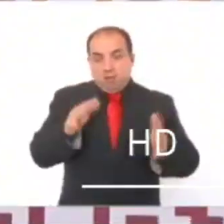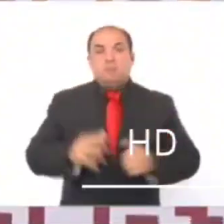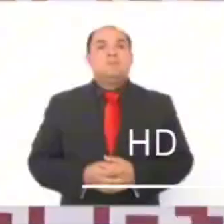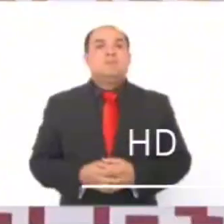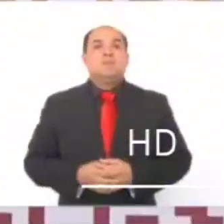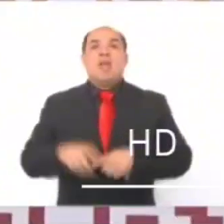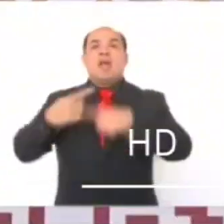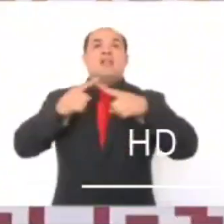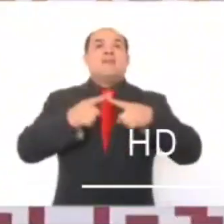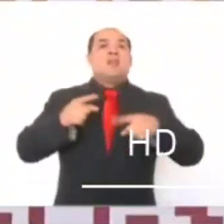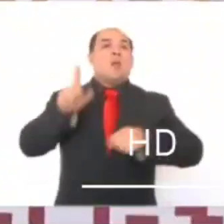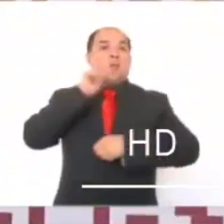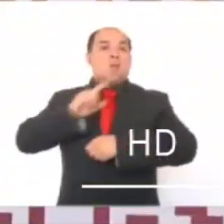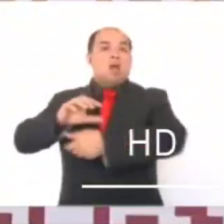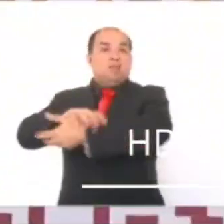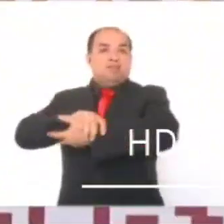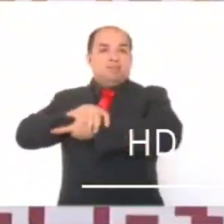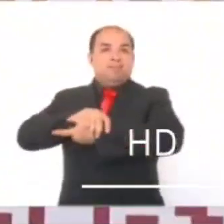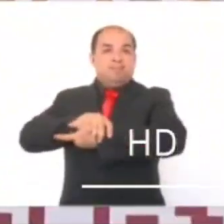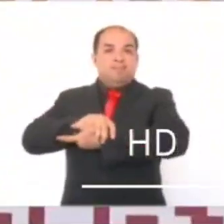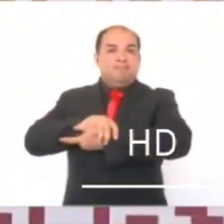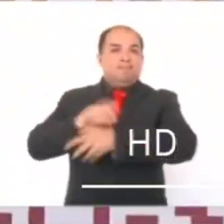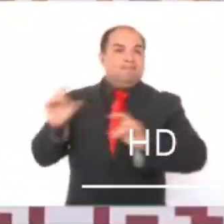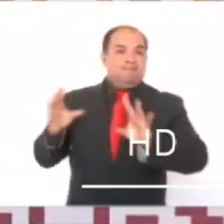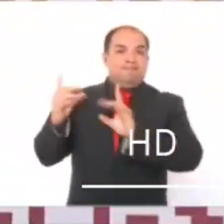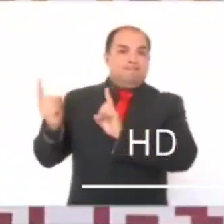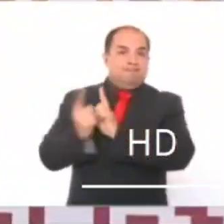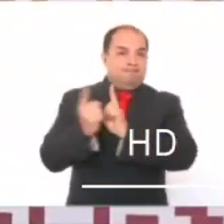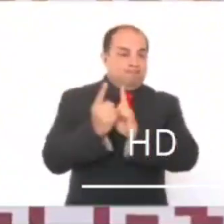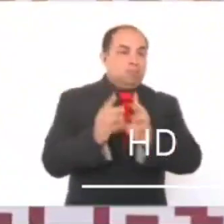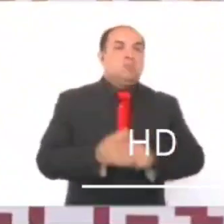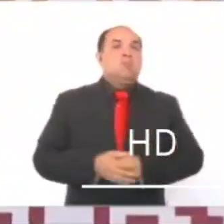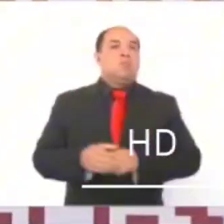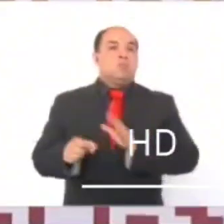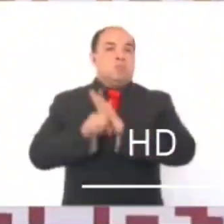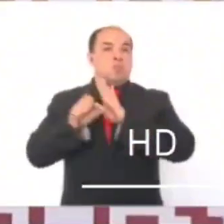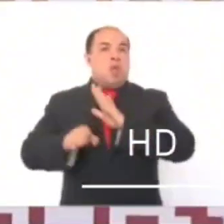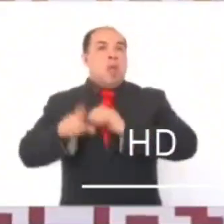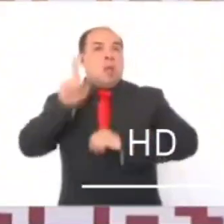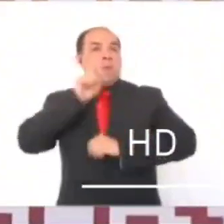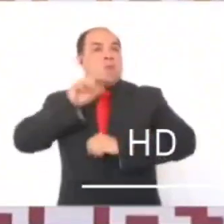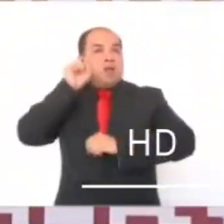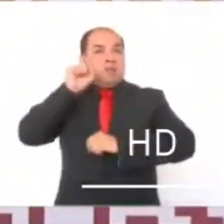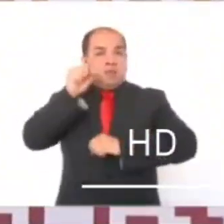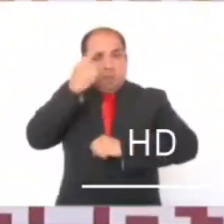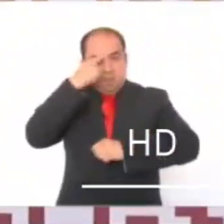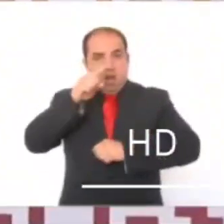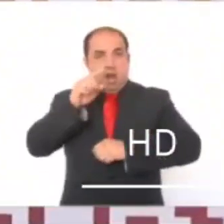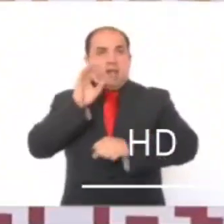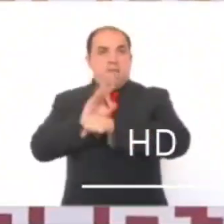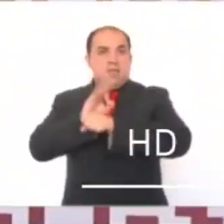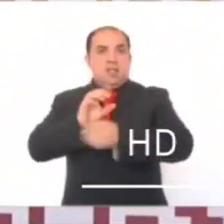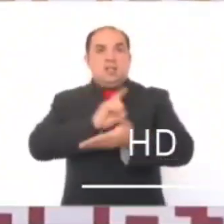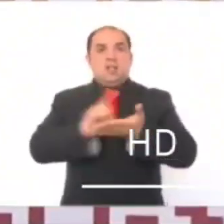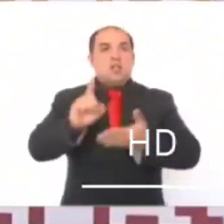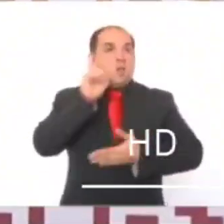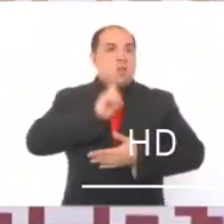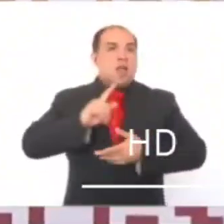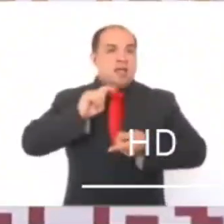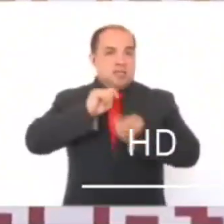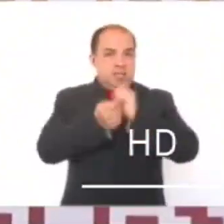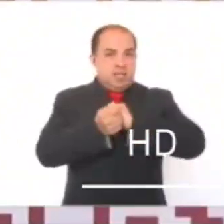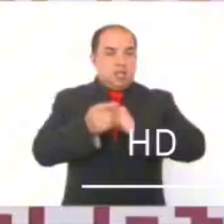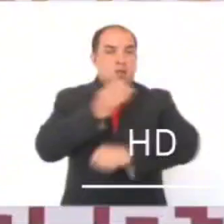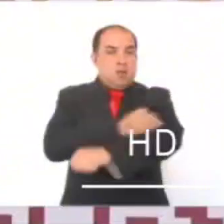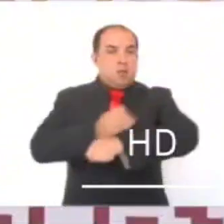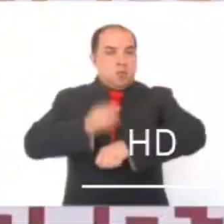varias aliadas que nos encontramos en el camino, a la activista por los derechos de las mujeres trans, la compañera Camila Luna,